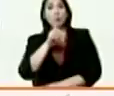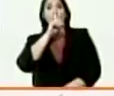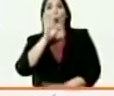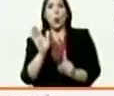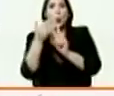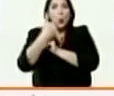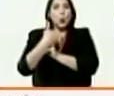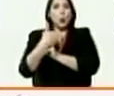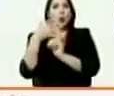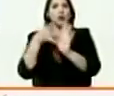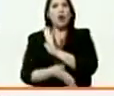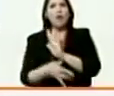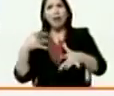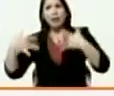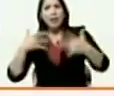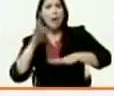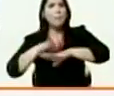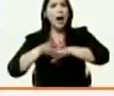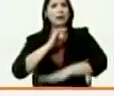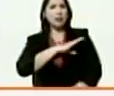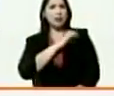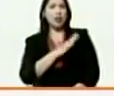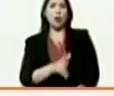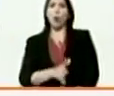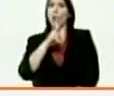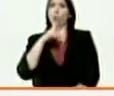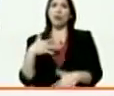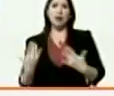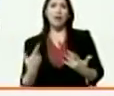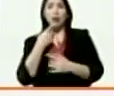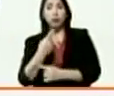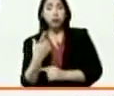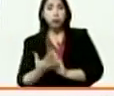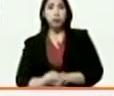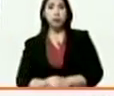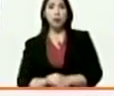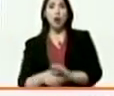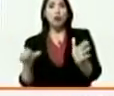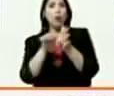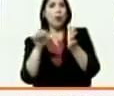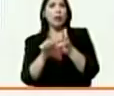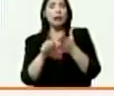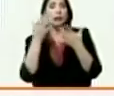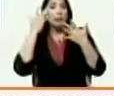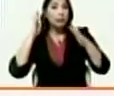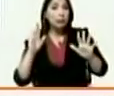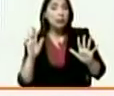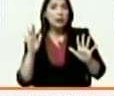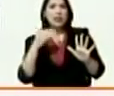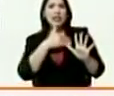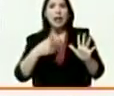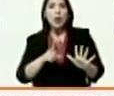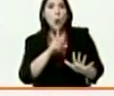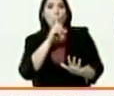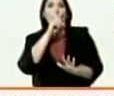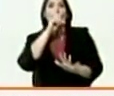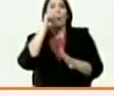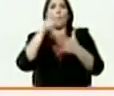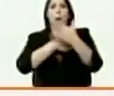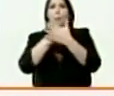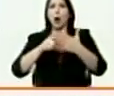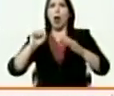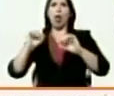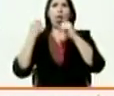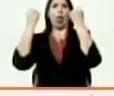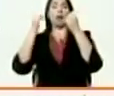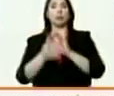con eventos como ese que estoy acá refiriendo, en donde prácticamente pretenden silenciar, anular la